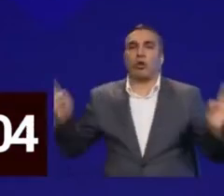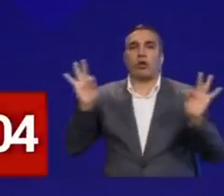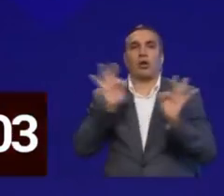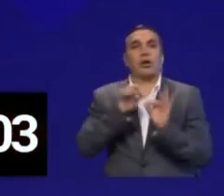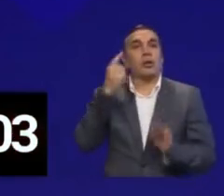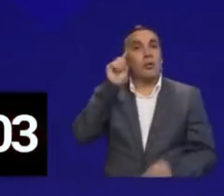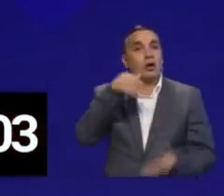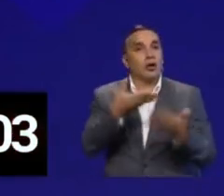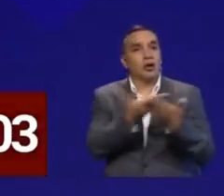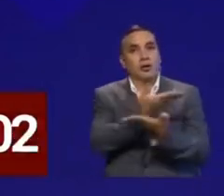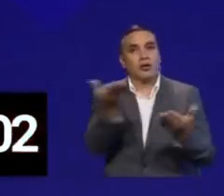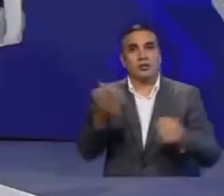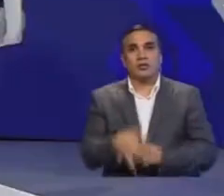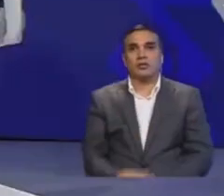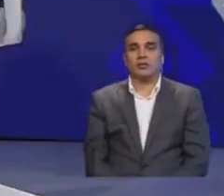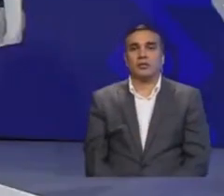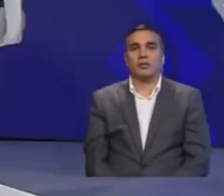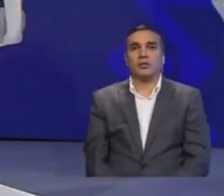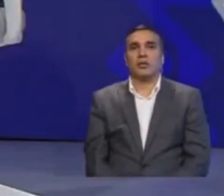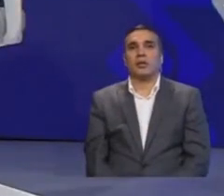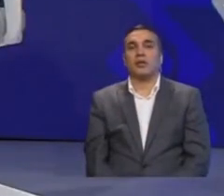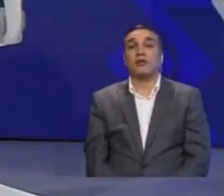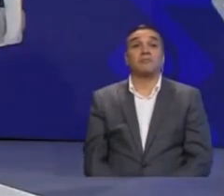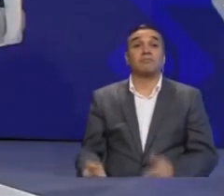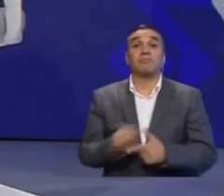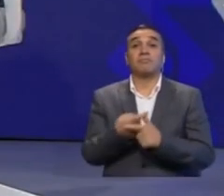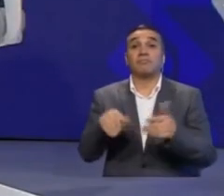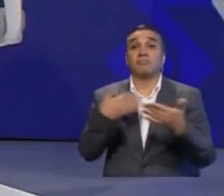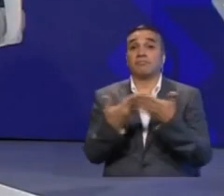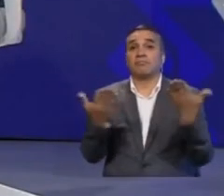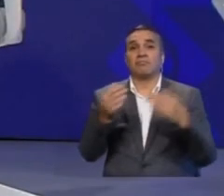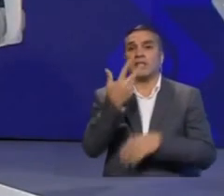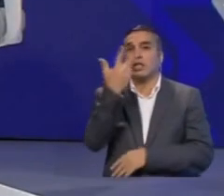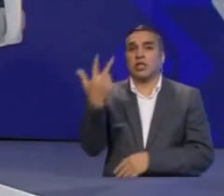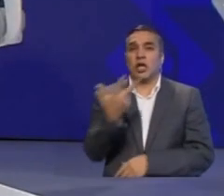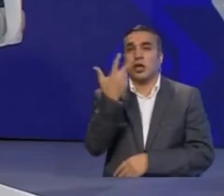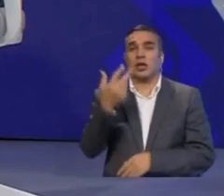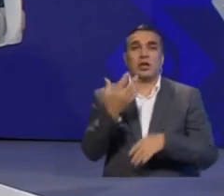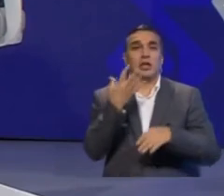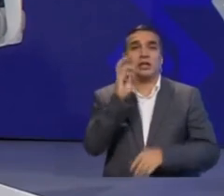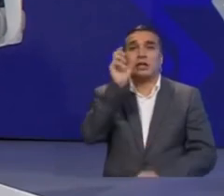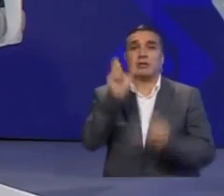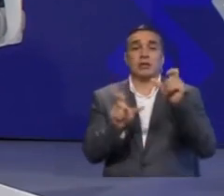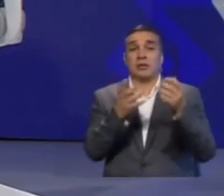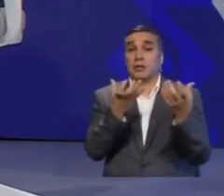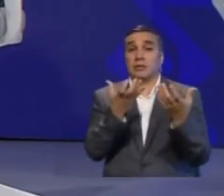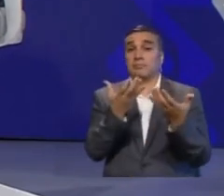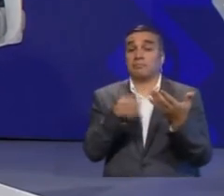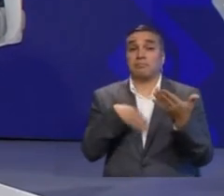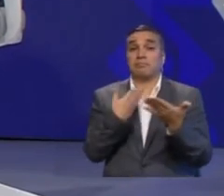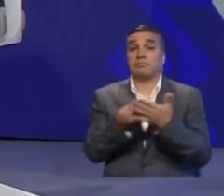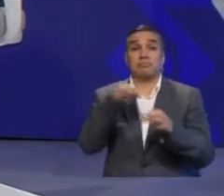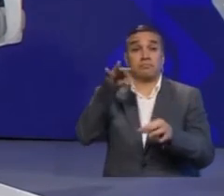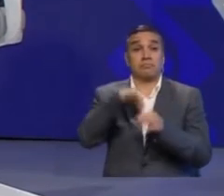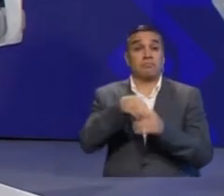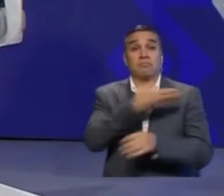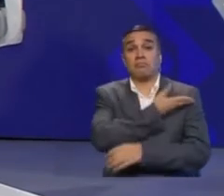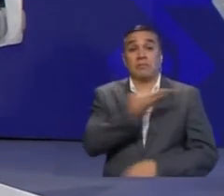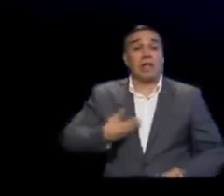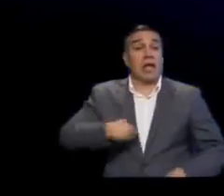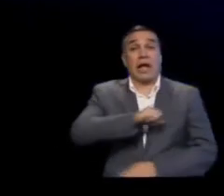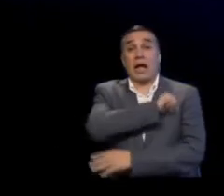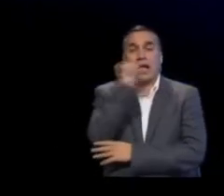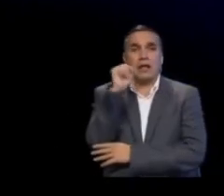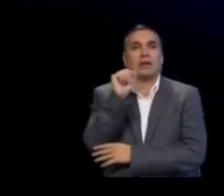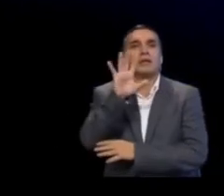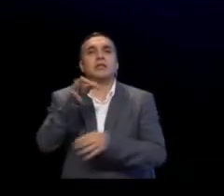y para ustedes. De esta manera, a lo largo de casi 3 horas, 16 personas que aspiran a llegar al sillón de Carondelet han explicado al país